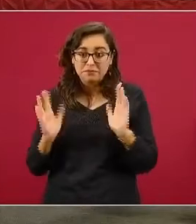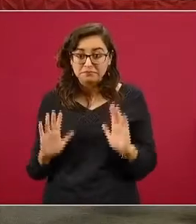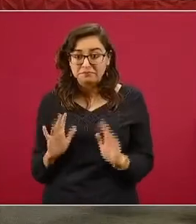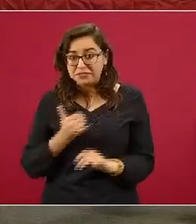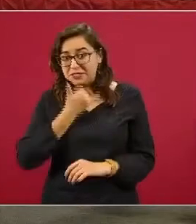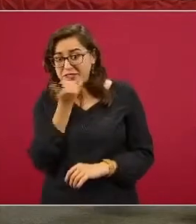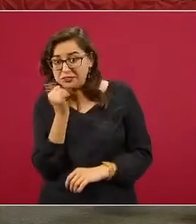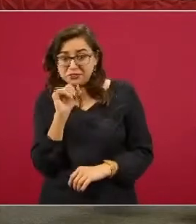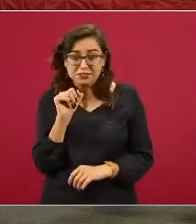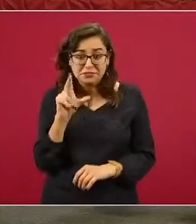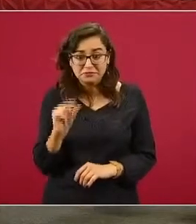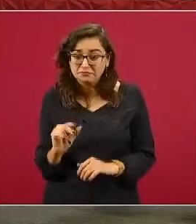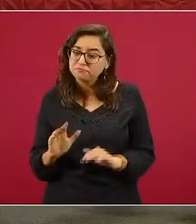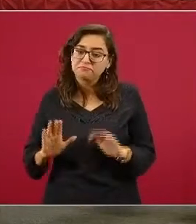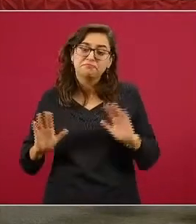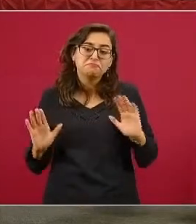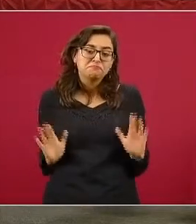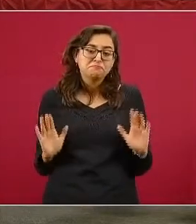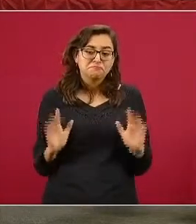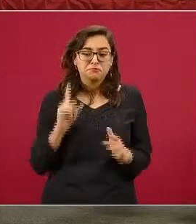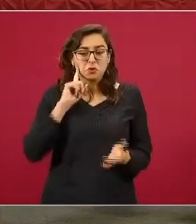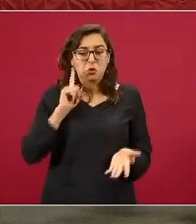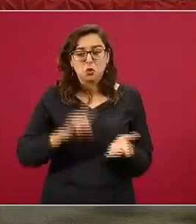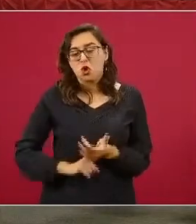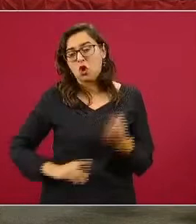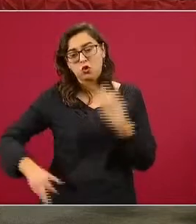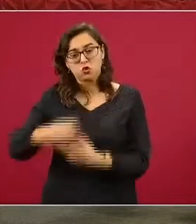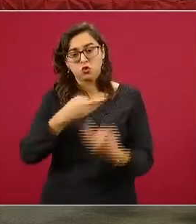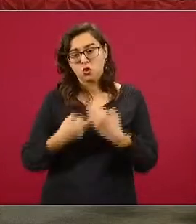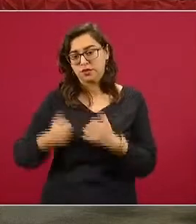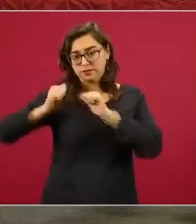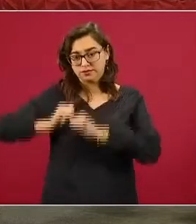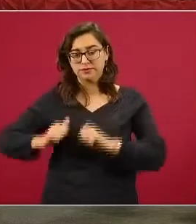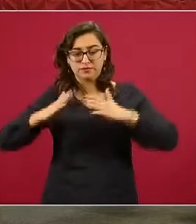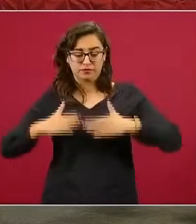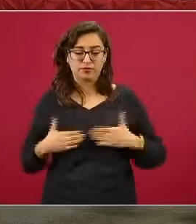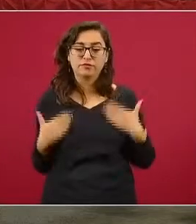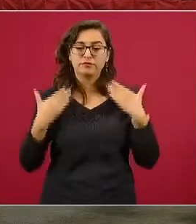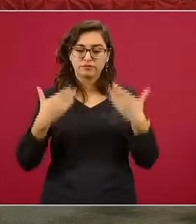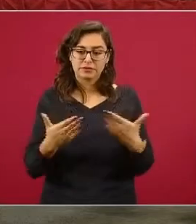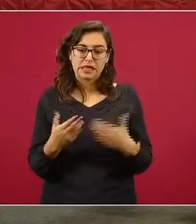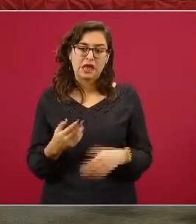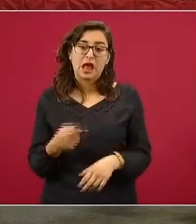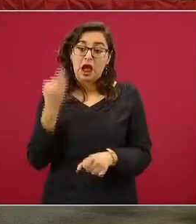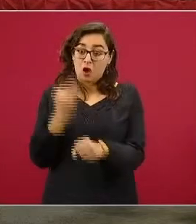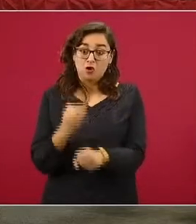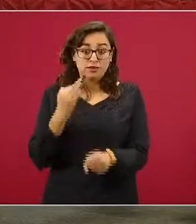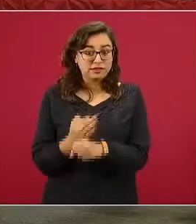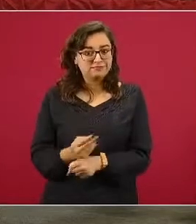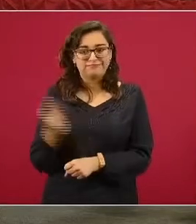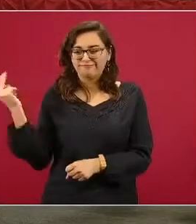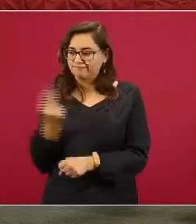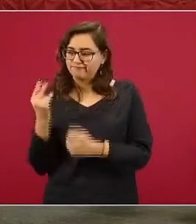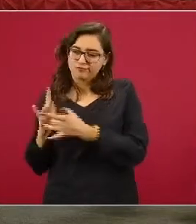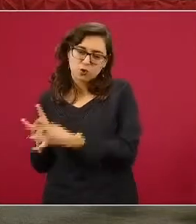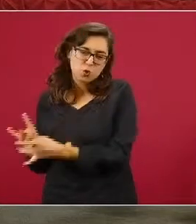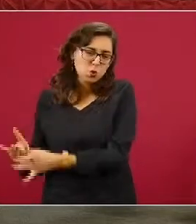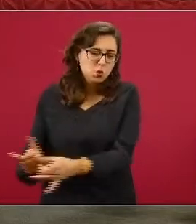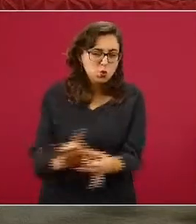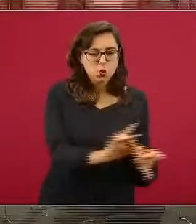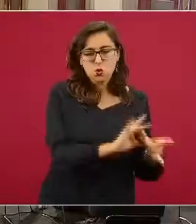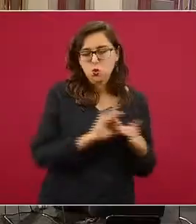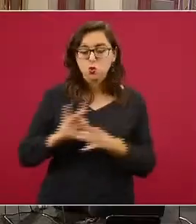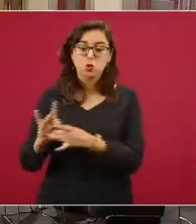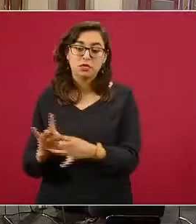error. Yo creo que hay que darle un voto de confianza a todas las autoridades. Necesitamos mucha unidad. Puede haber razones por las que